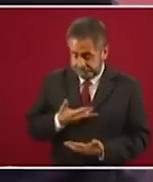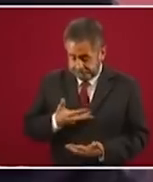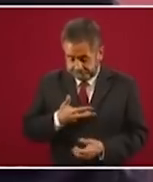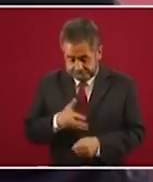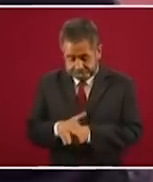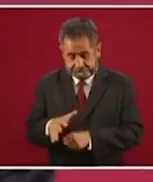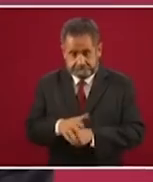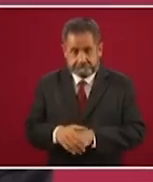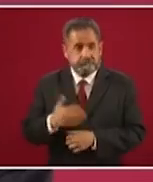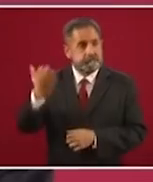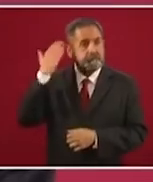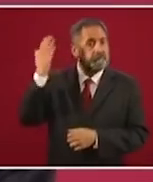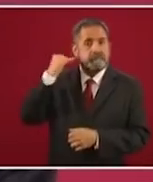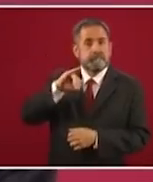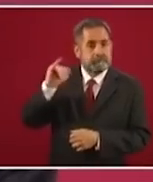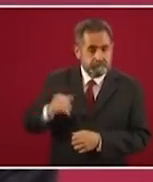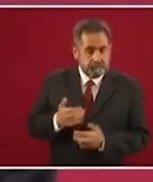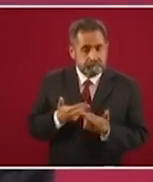Lo que nunca